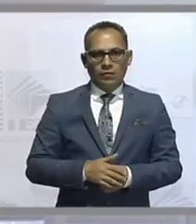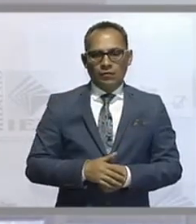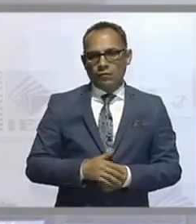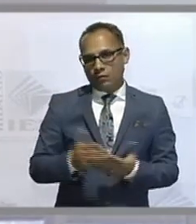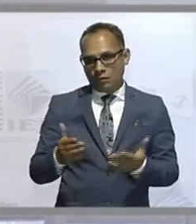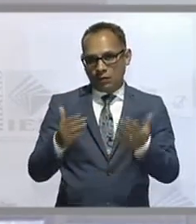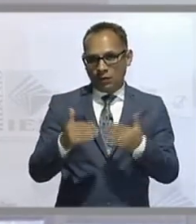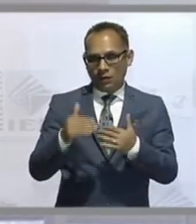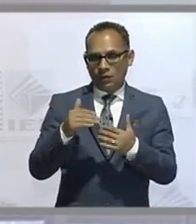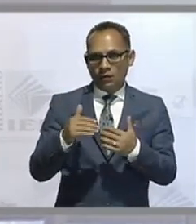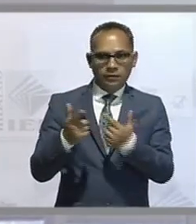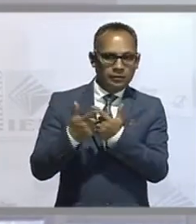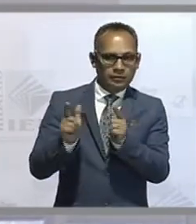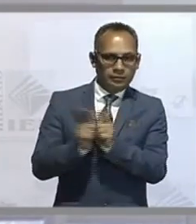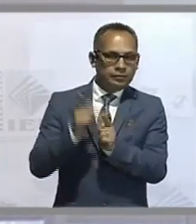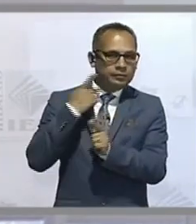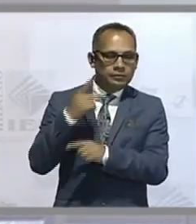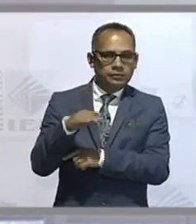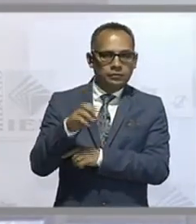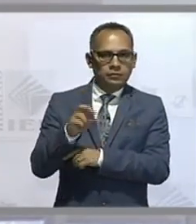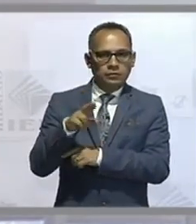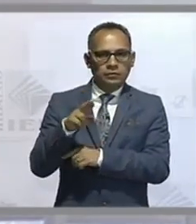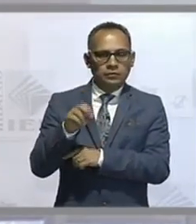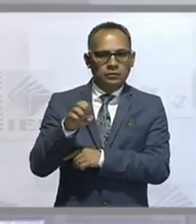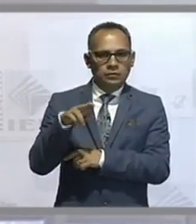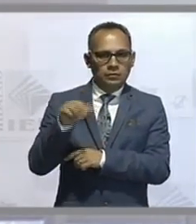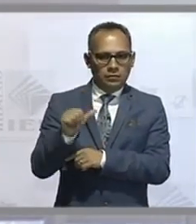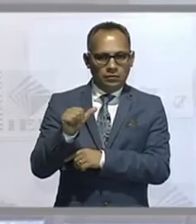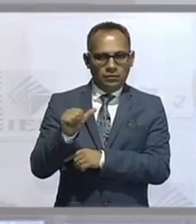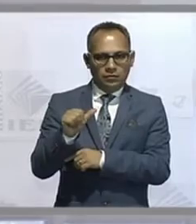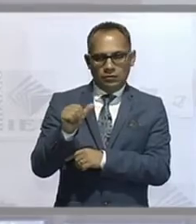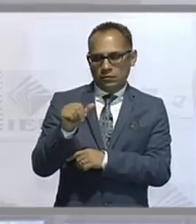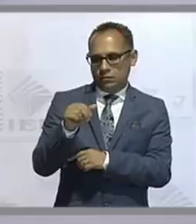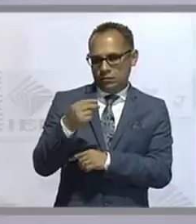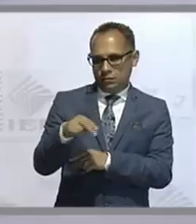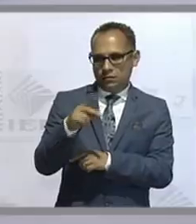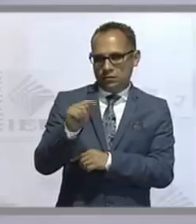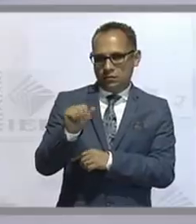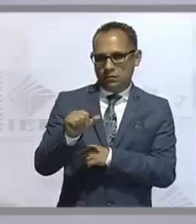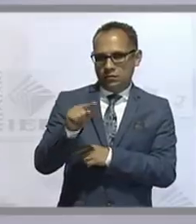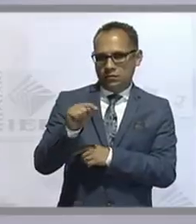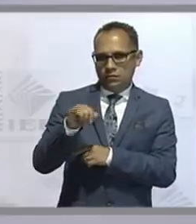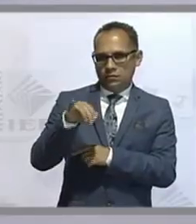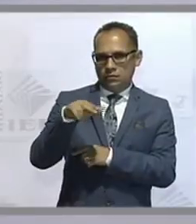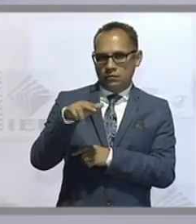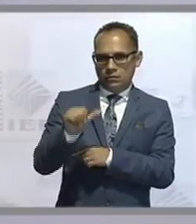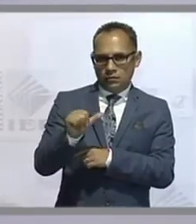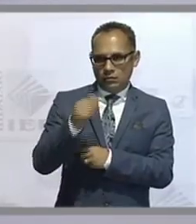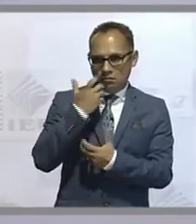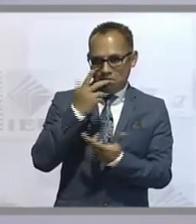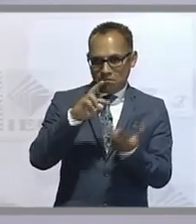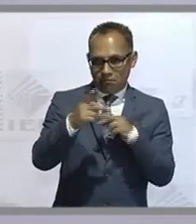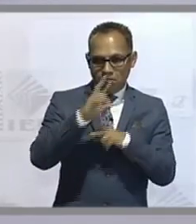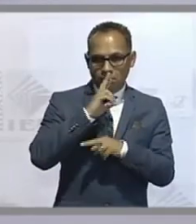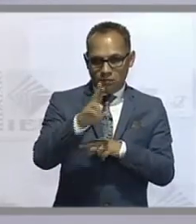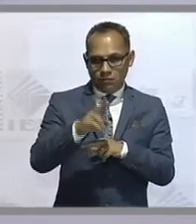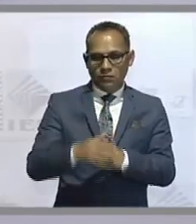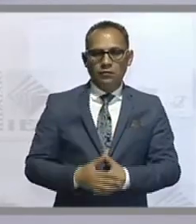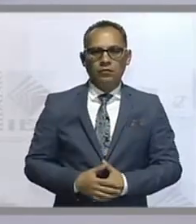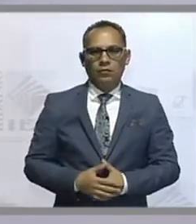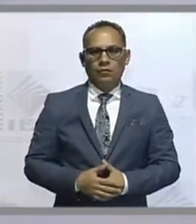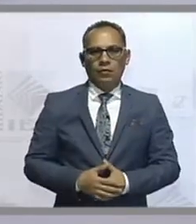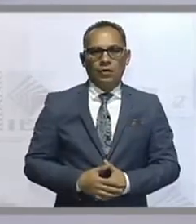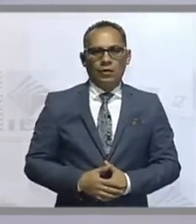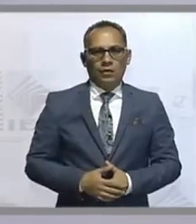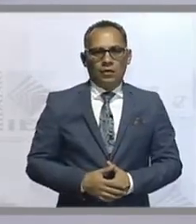ahora a la candidata del partido morena tatiana tonantzin ángeles moreno si desea hacer de este tiempo adelante y está bueno yo lo